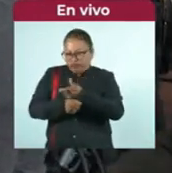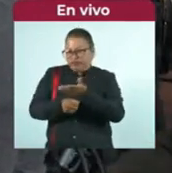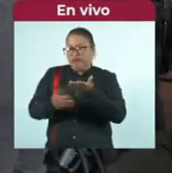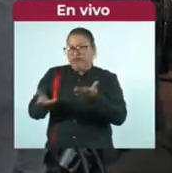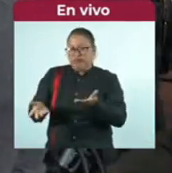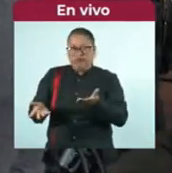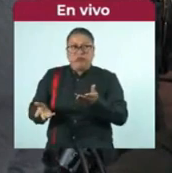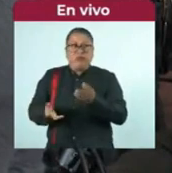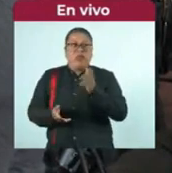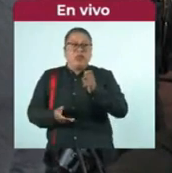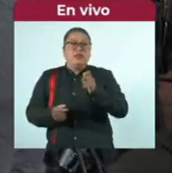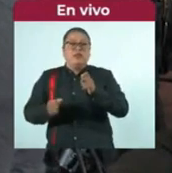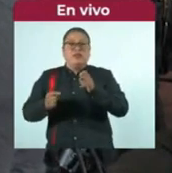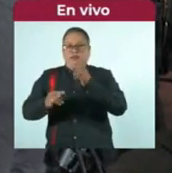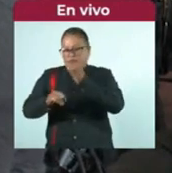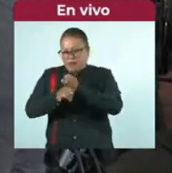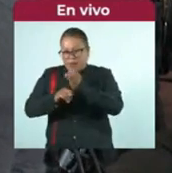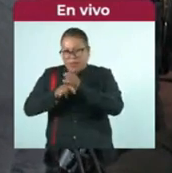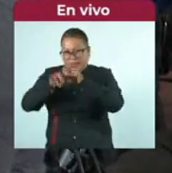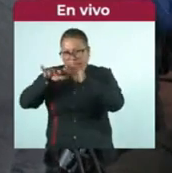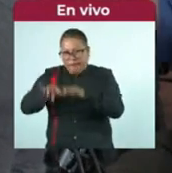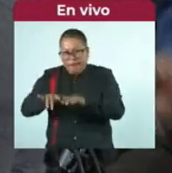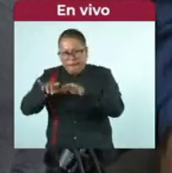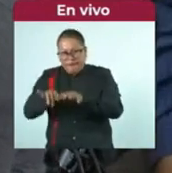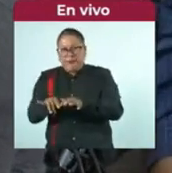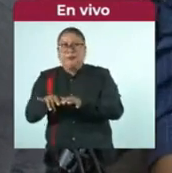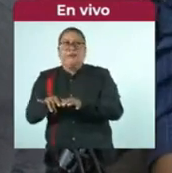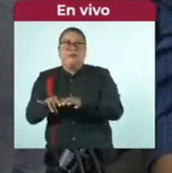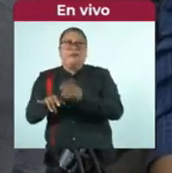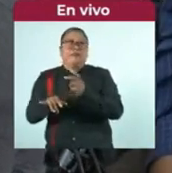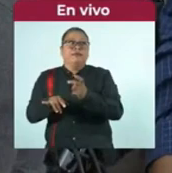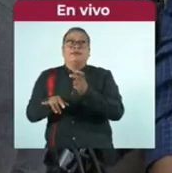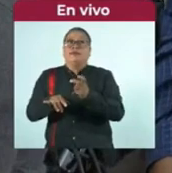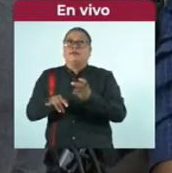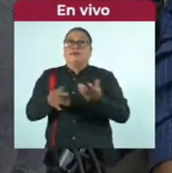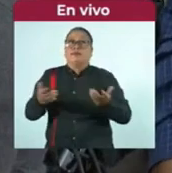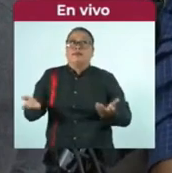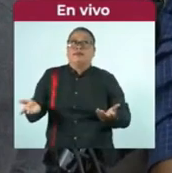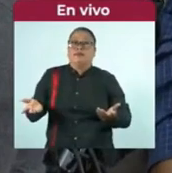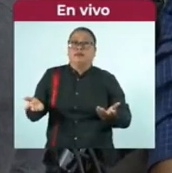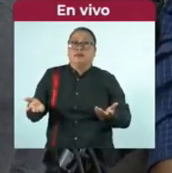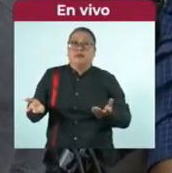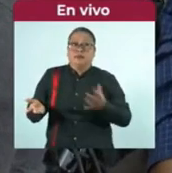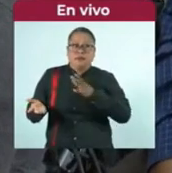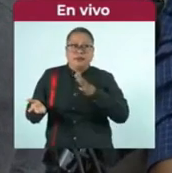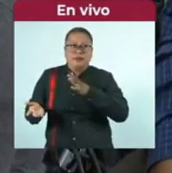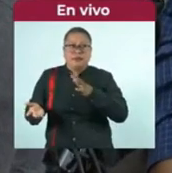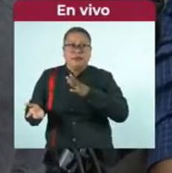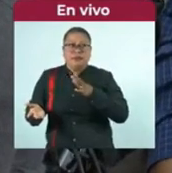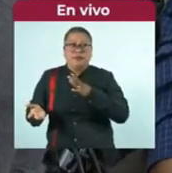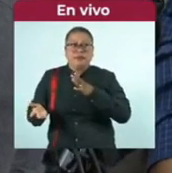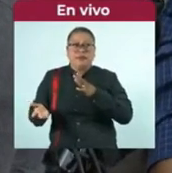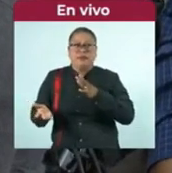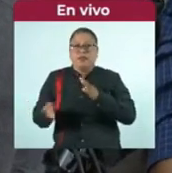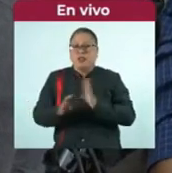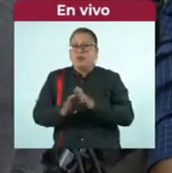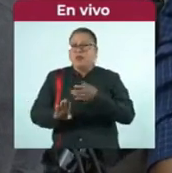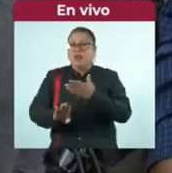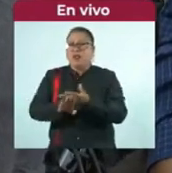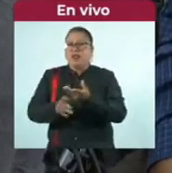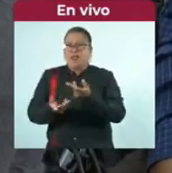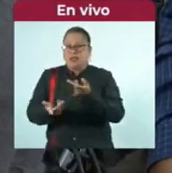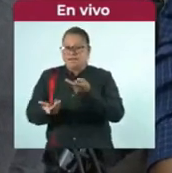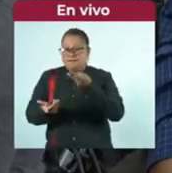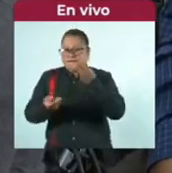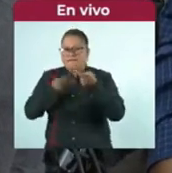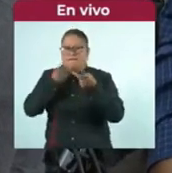sicariato digital, en donde pues pareciera que pues nuevamente aparece lo que es la calumnia, las